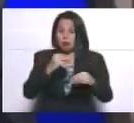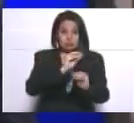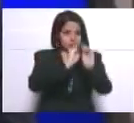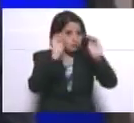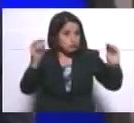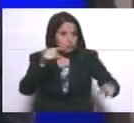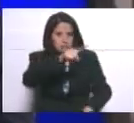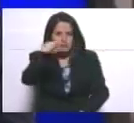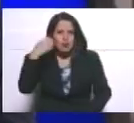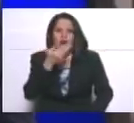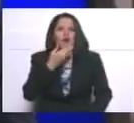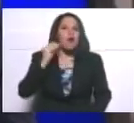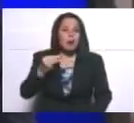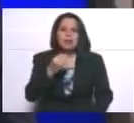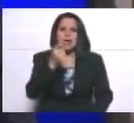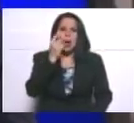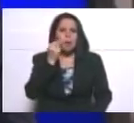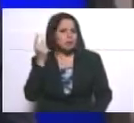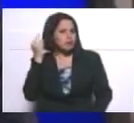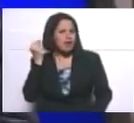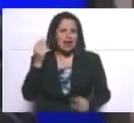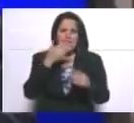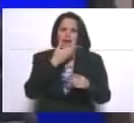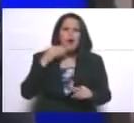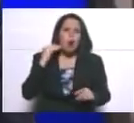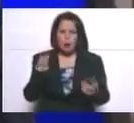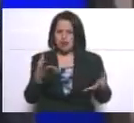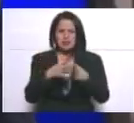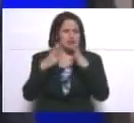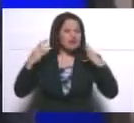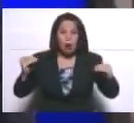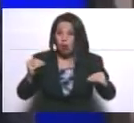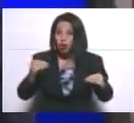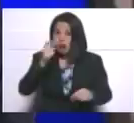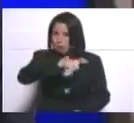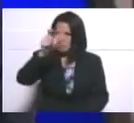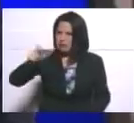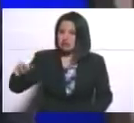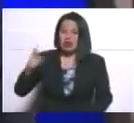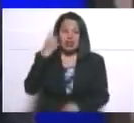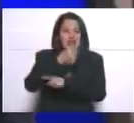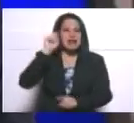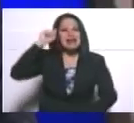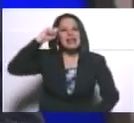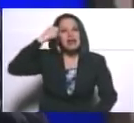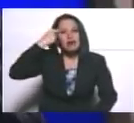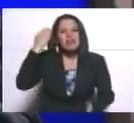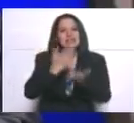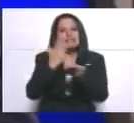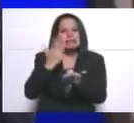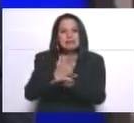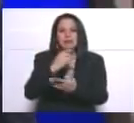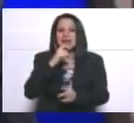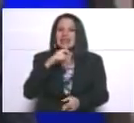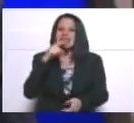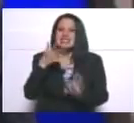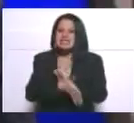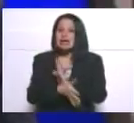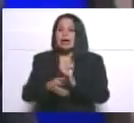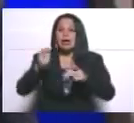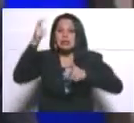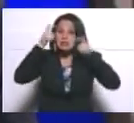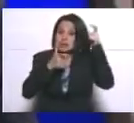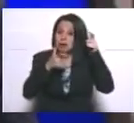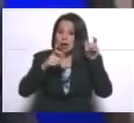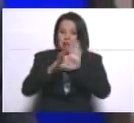y todos y todas, Delcy, que teniendo en cuenta lo que nos recordaba el comandante Eterno en aquella primera sesión de la